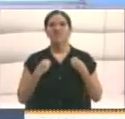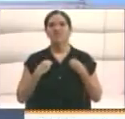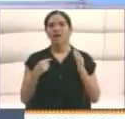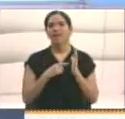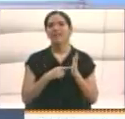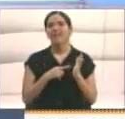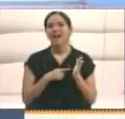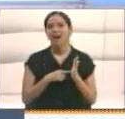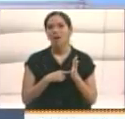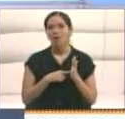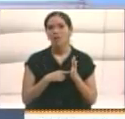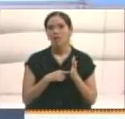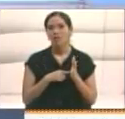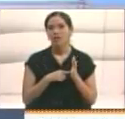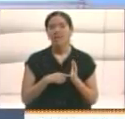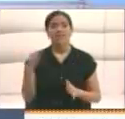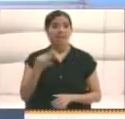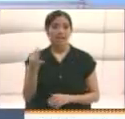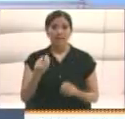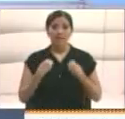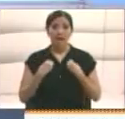Esa es la verdad de lo que se vive afuera.